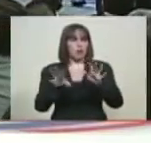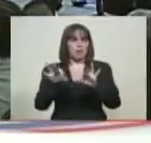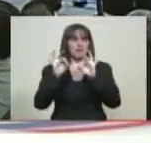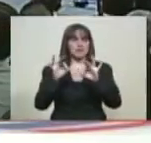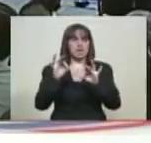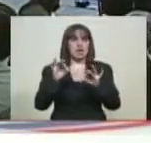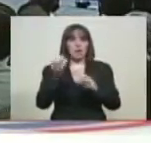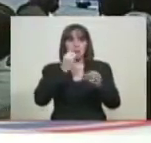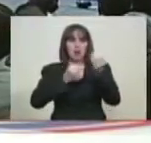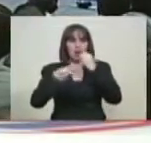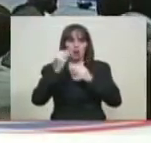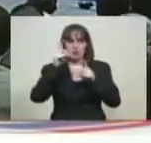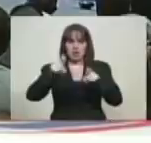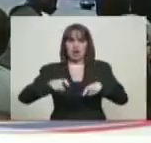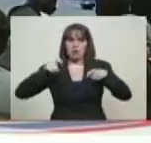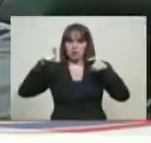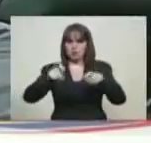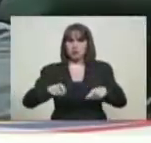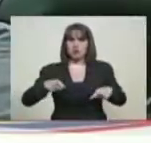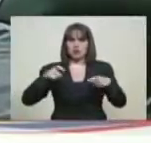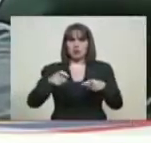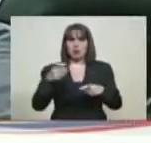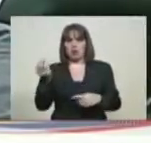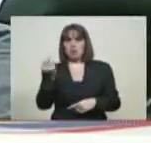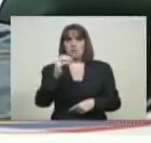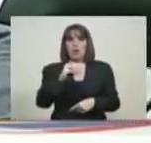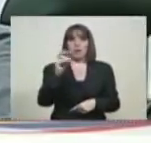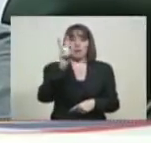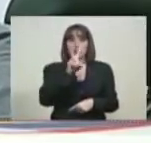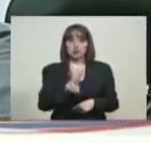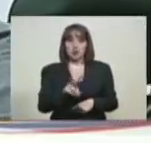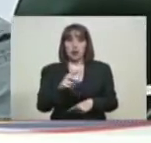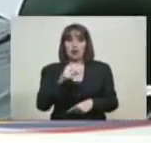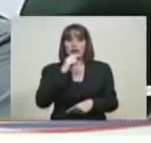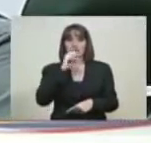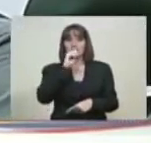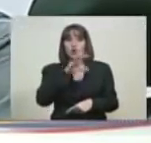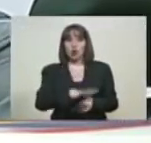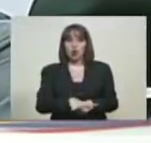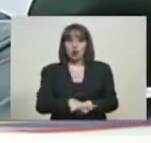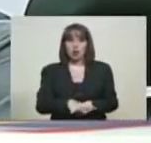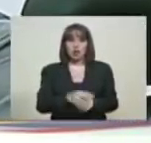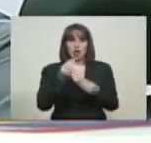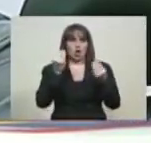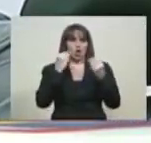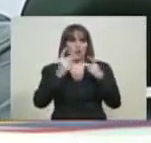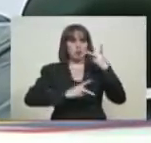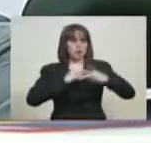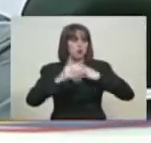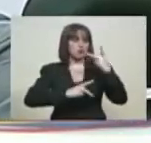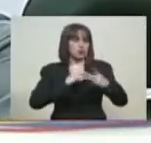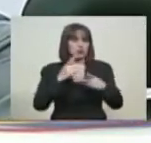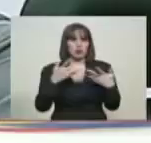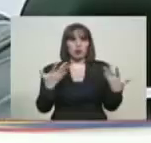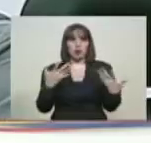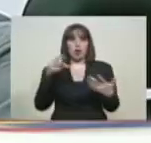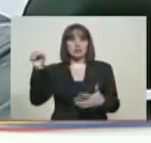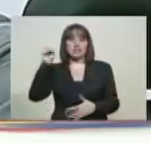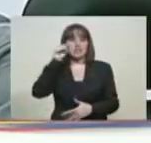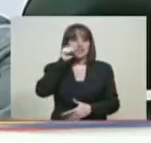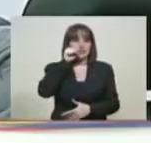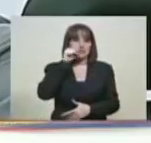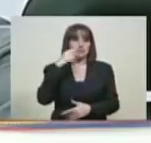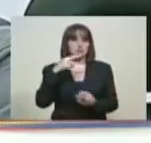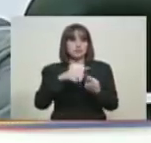agro productivo que además venezuela tiene una tradición histórica de la producción de estos rubros maíz amarillo